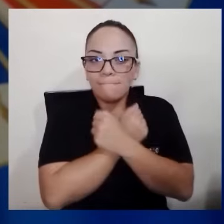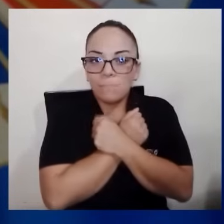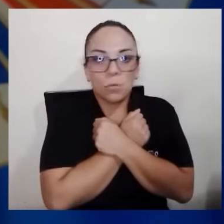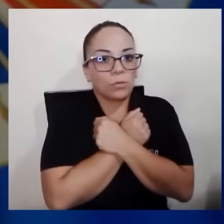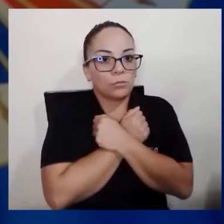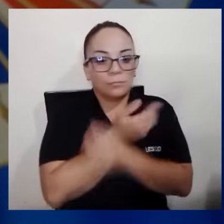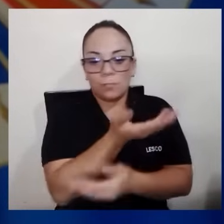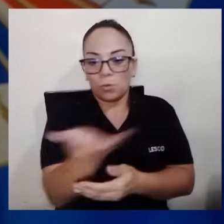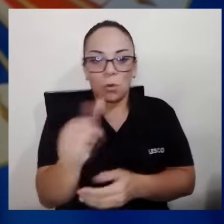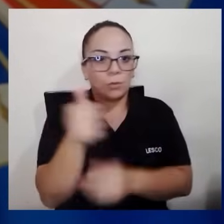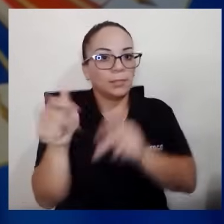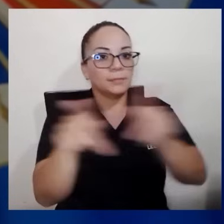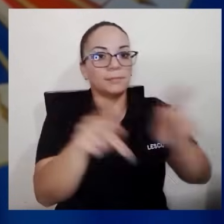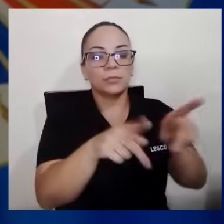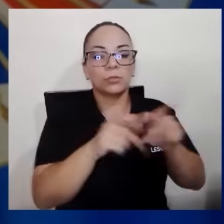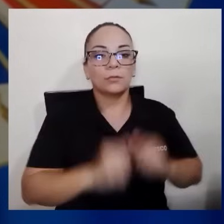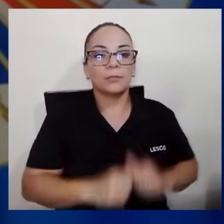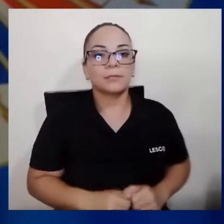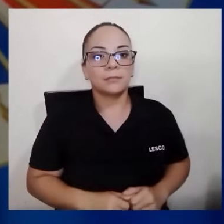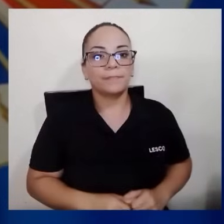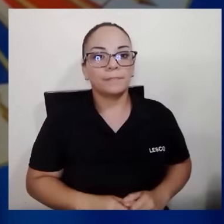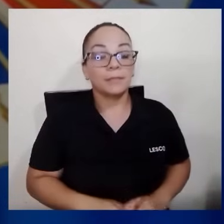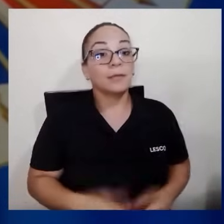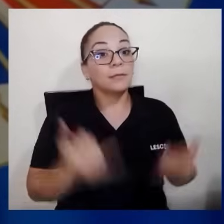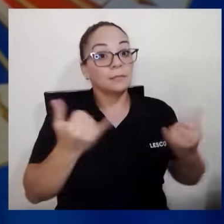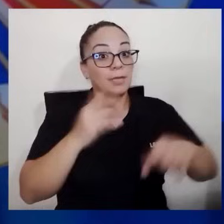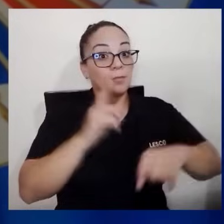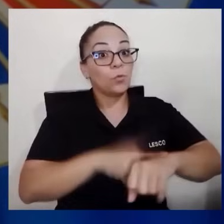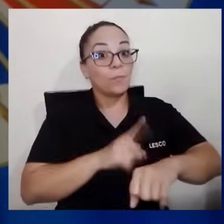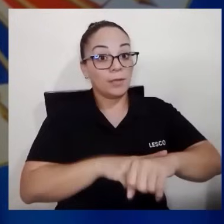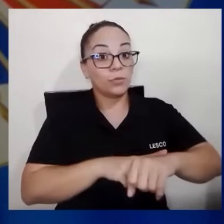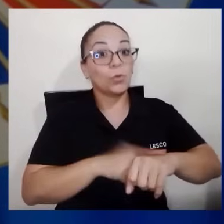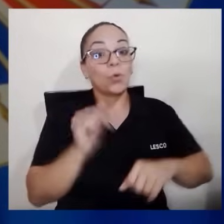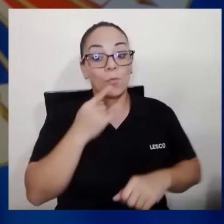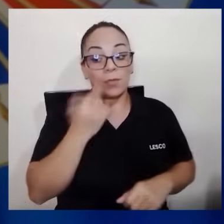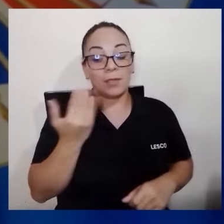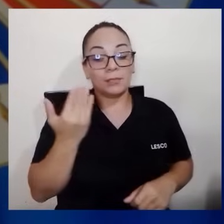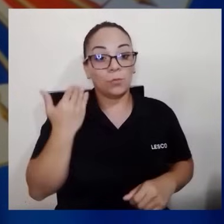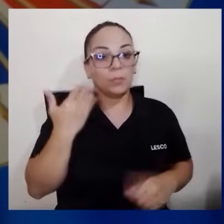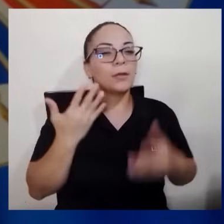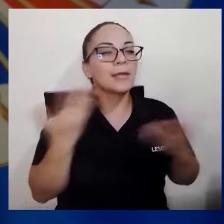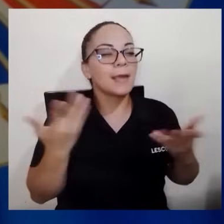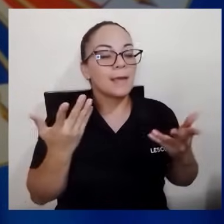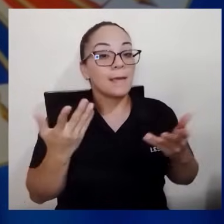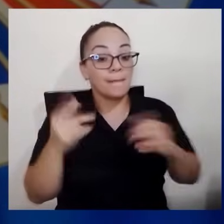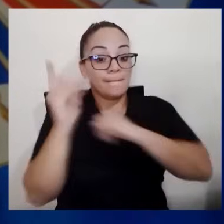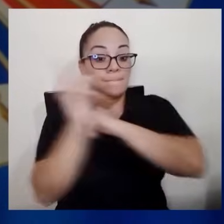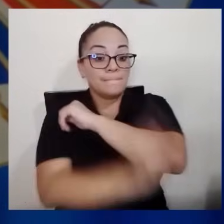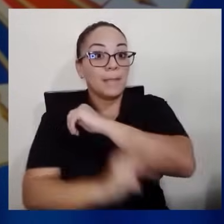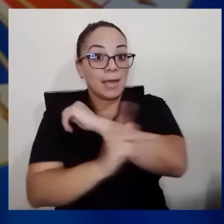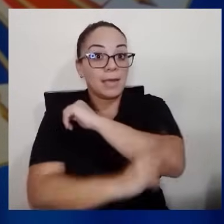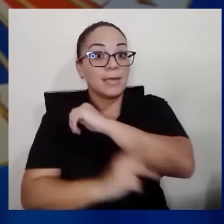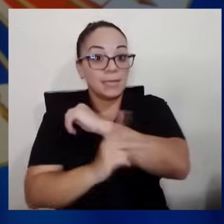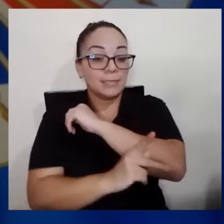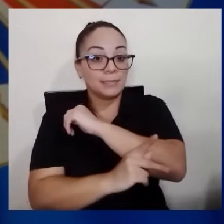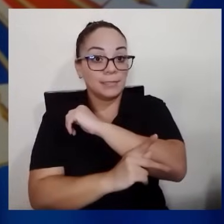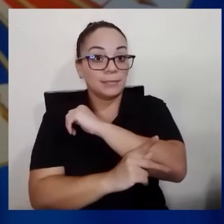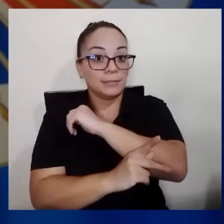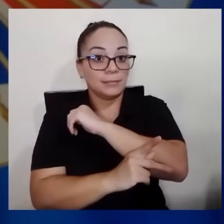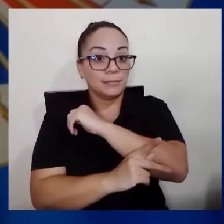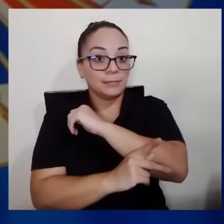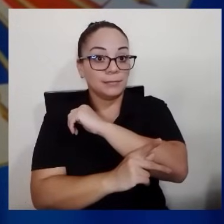es hora como decía hace un minuto que los países receptores nos brinden